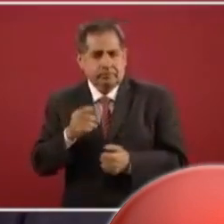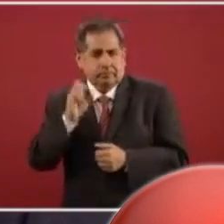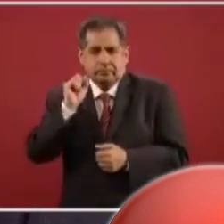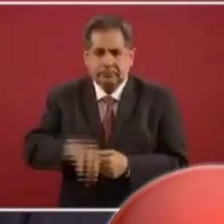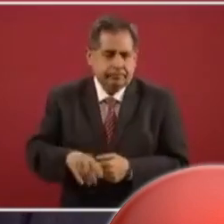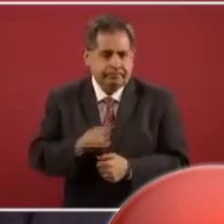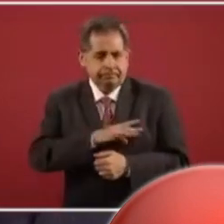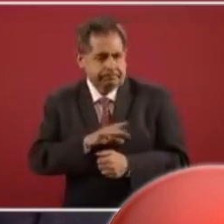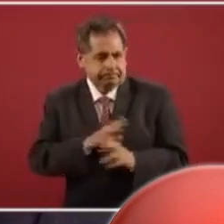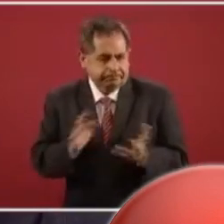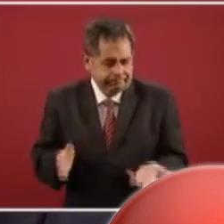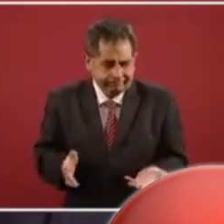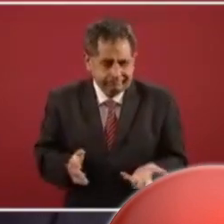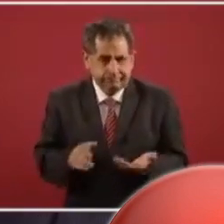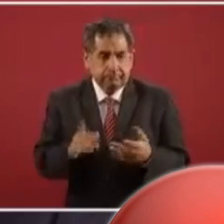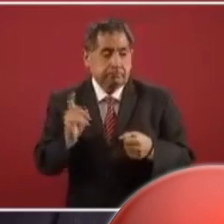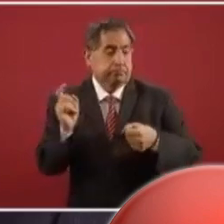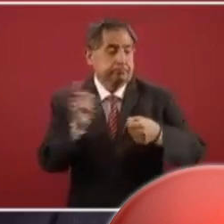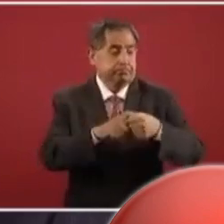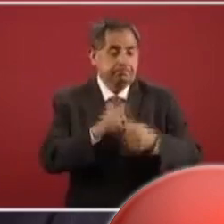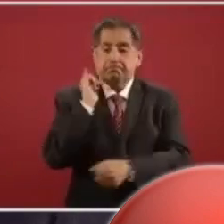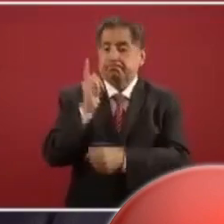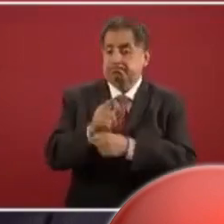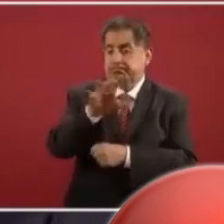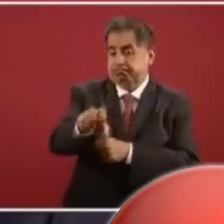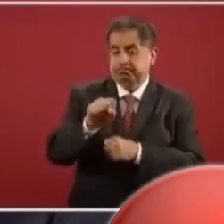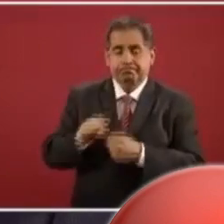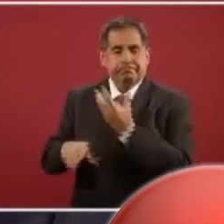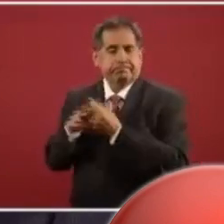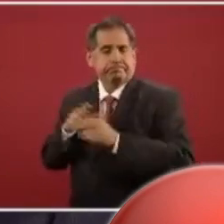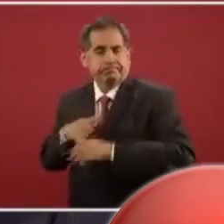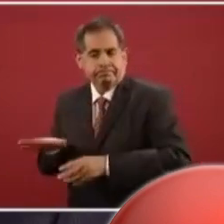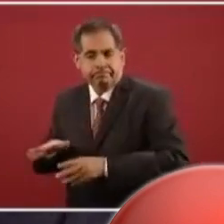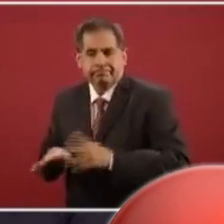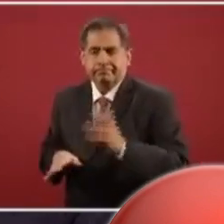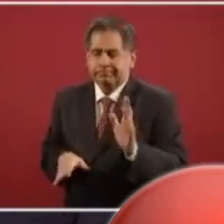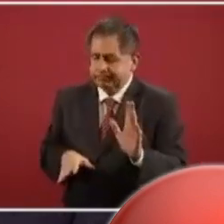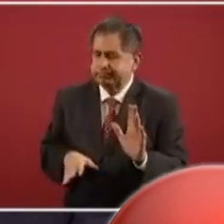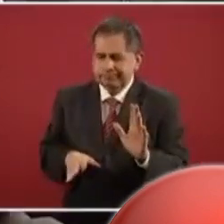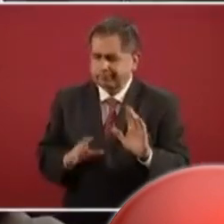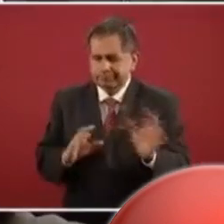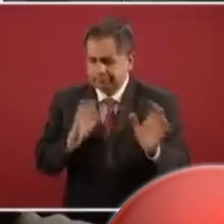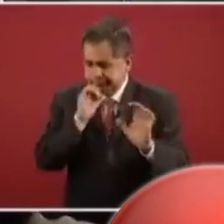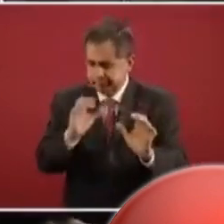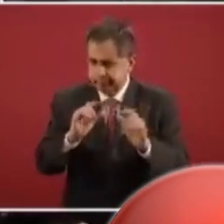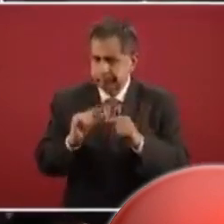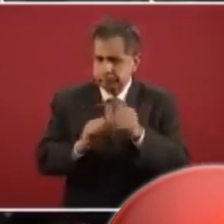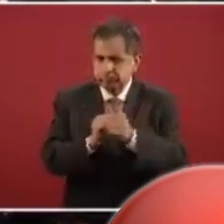cuestiones migratorias de bancarizar. Y eso es algo que se va a ir logrando paulatinamente.